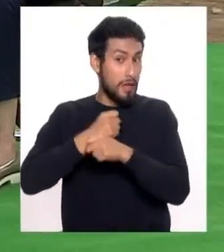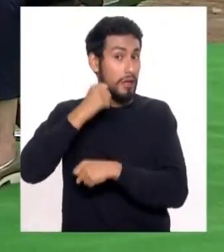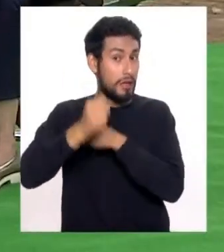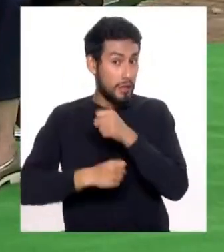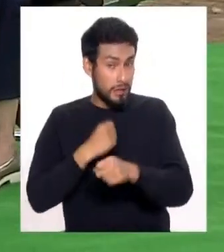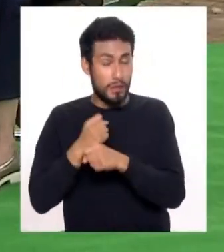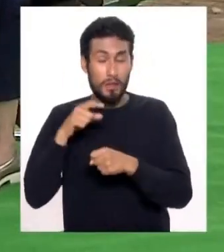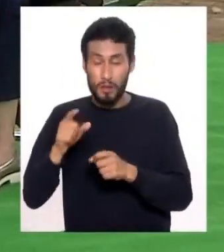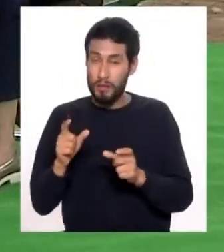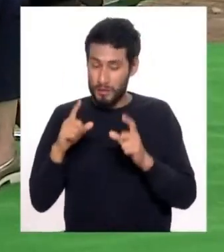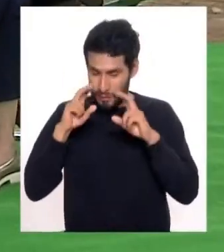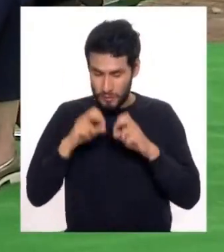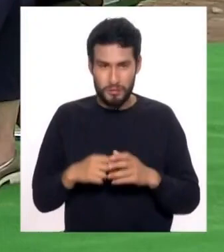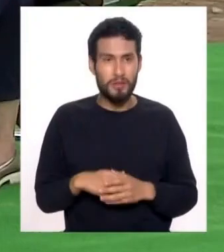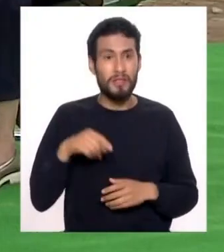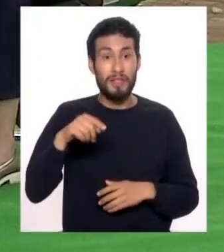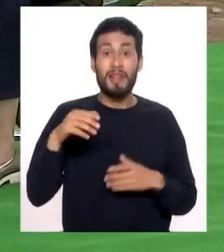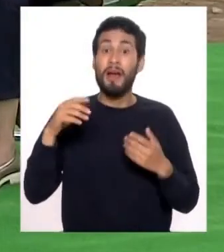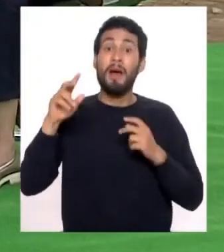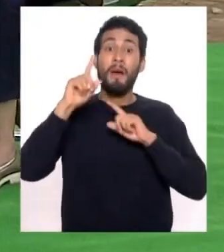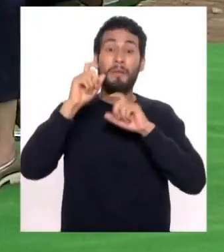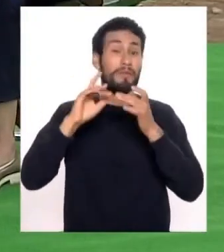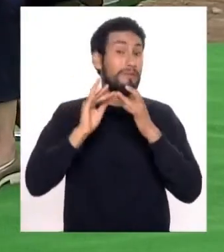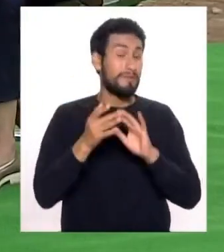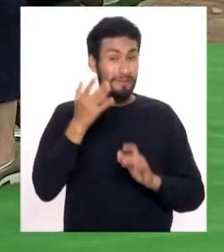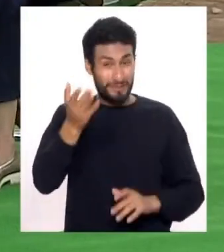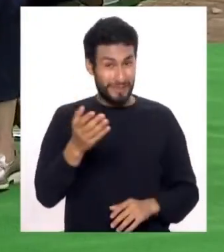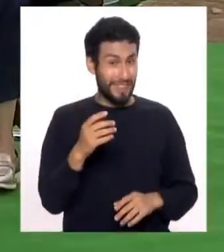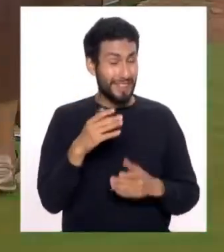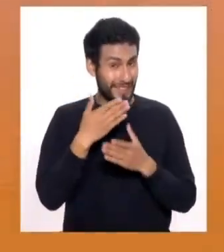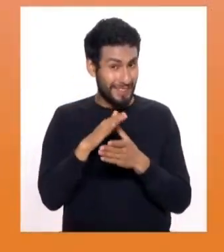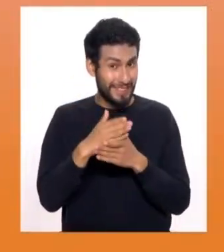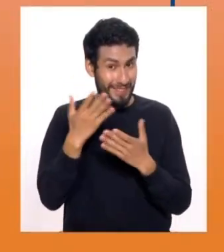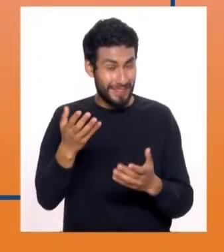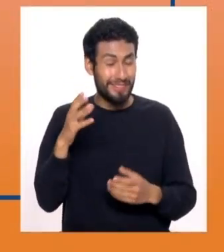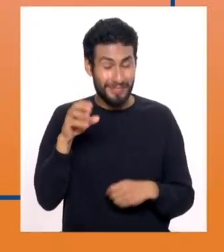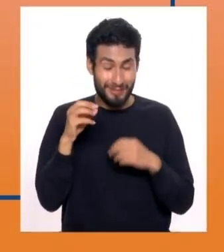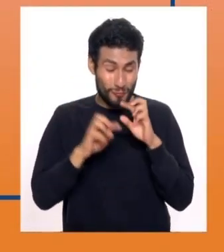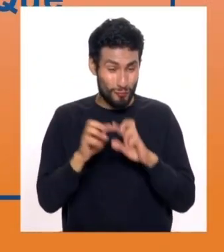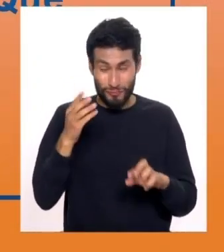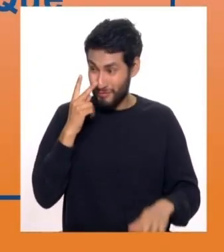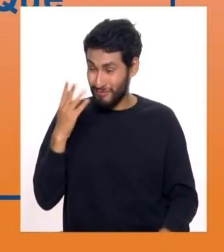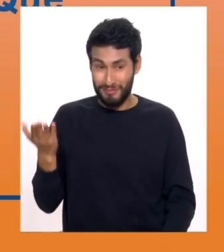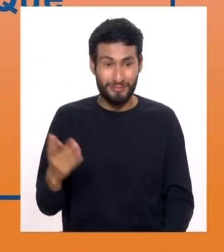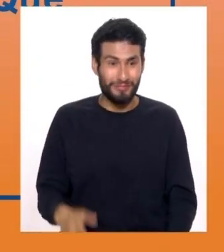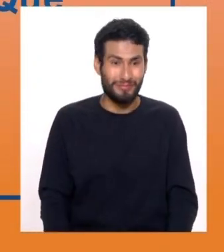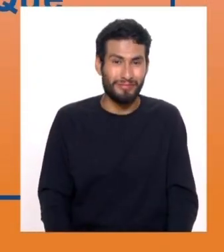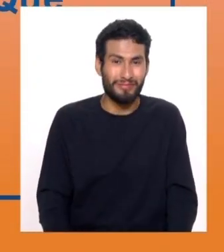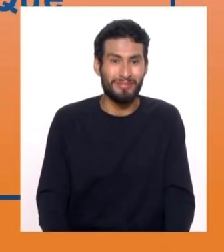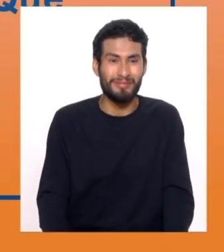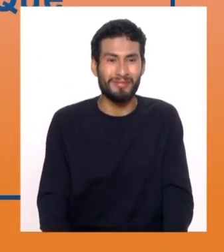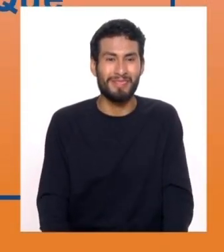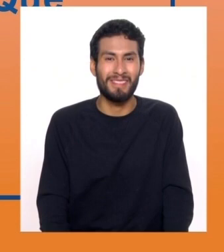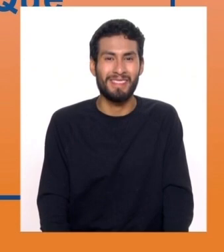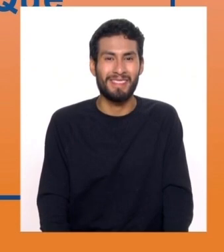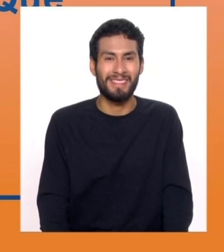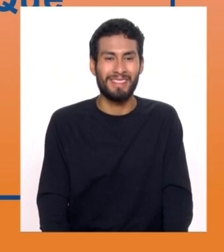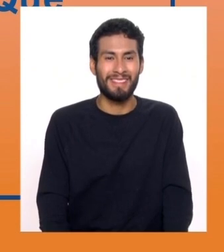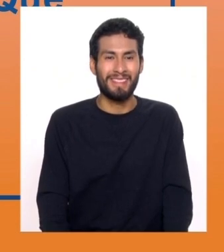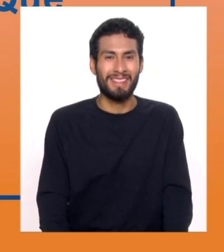Papa Nicolau. Pero ya tenemos más preguntas de redes que las vamos a compartir aquí porque hay muchas dudas. A ver.